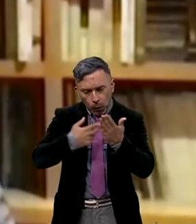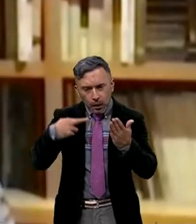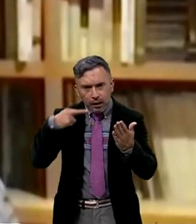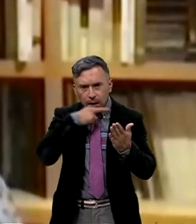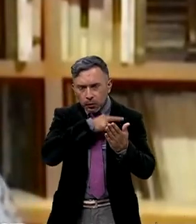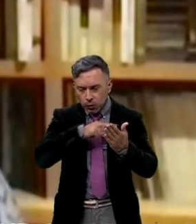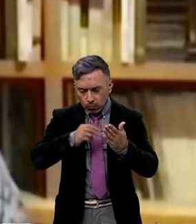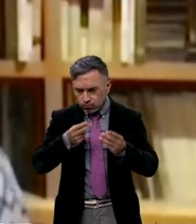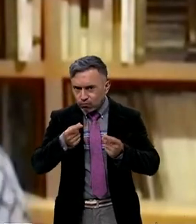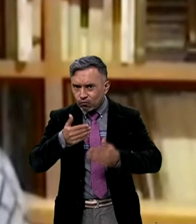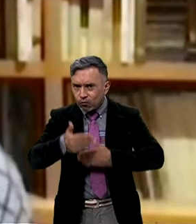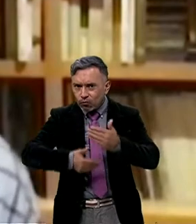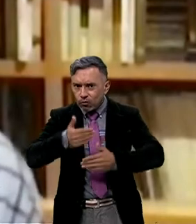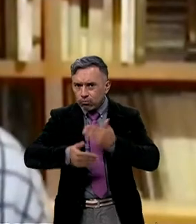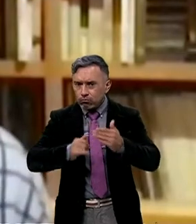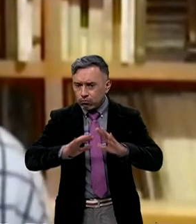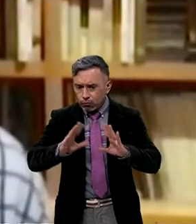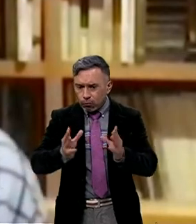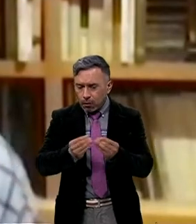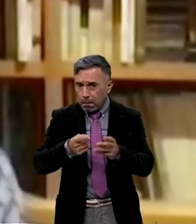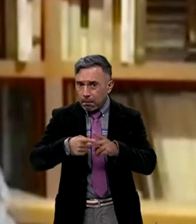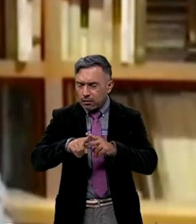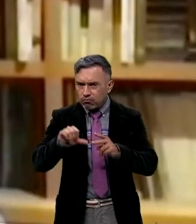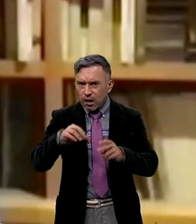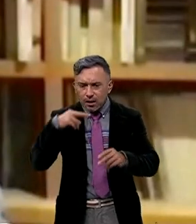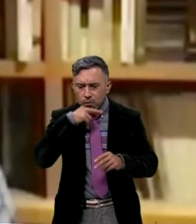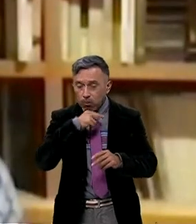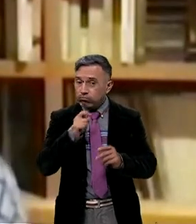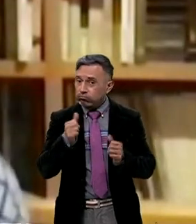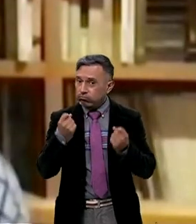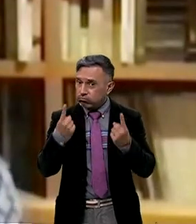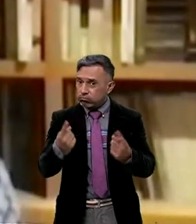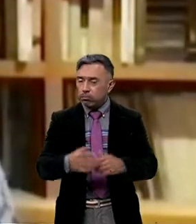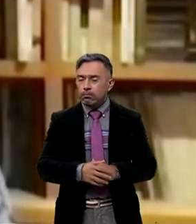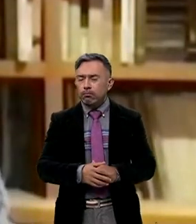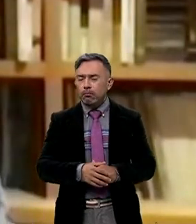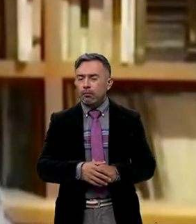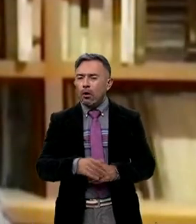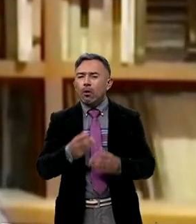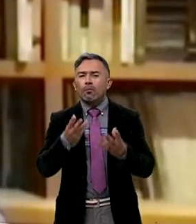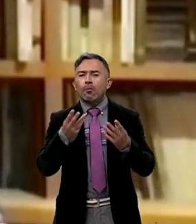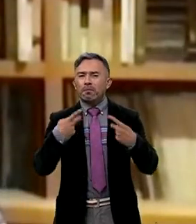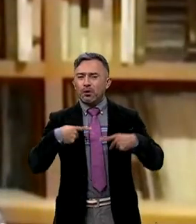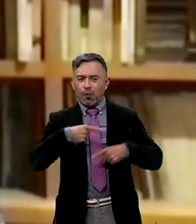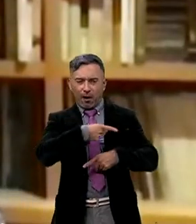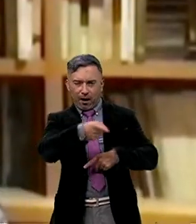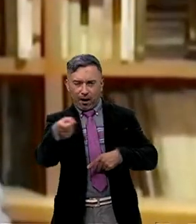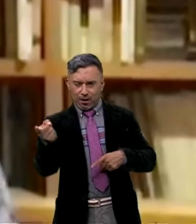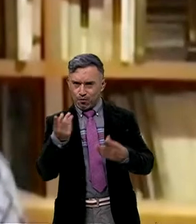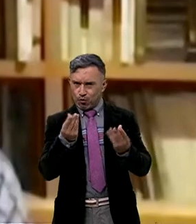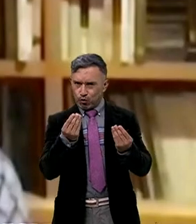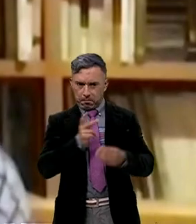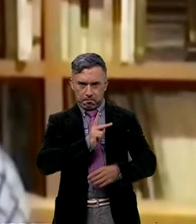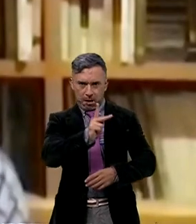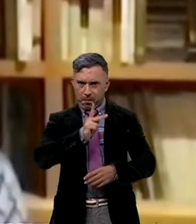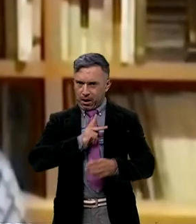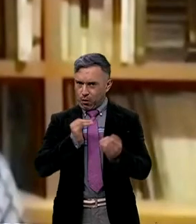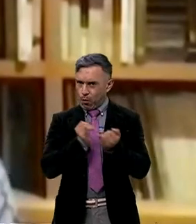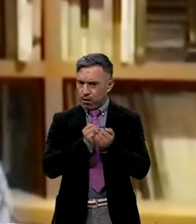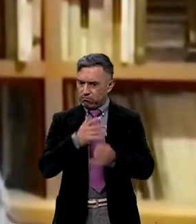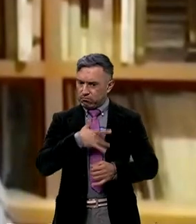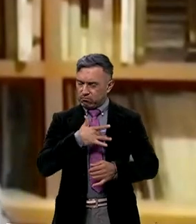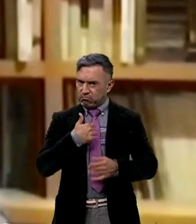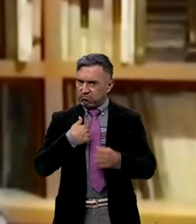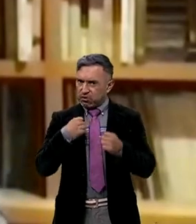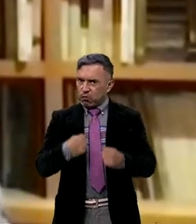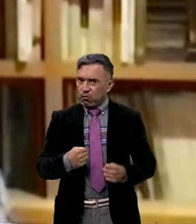empiecen antes y yo estoy convencido como muchos aquí que la consulta fue un éxito desde